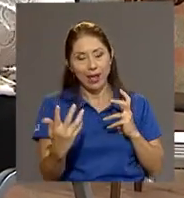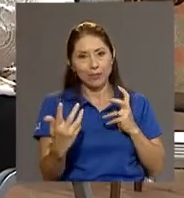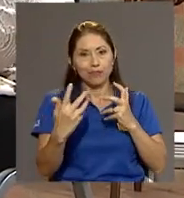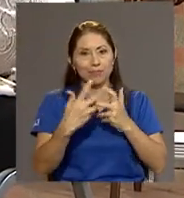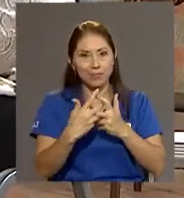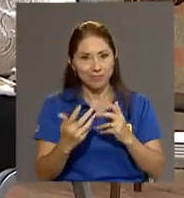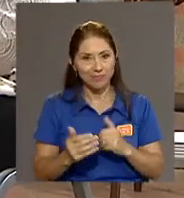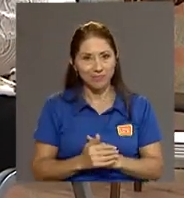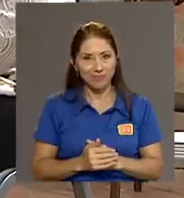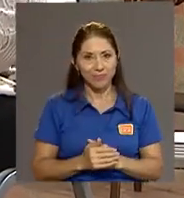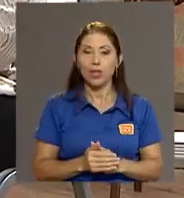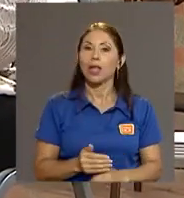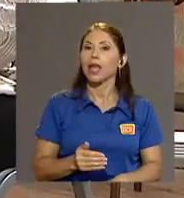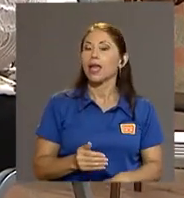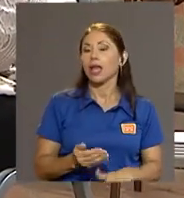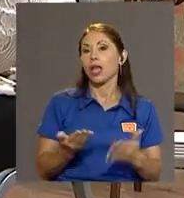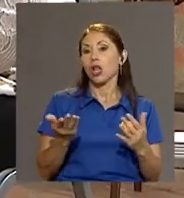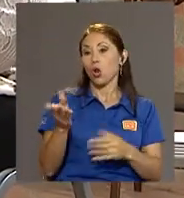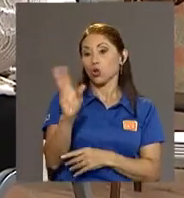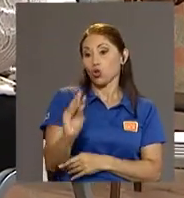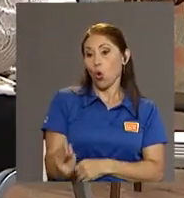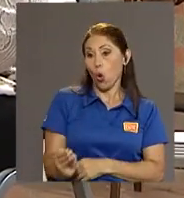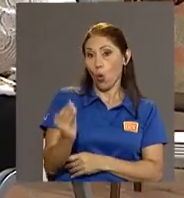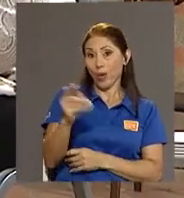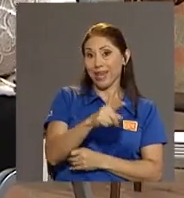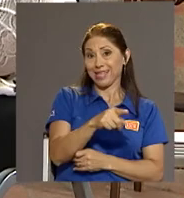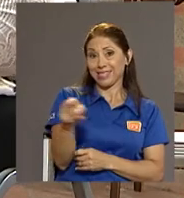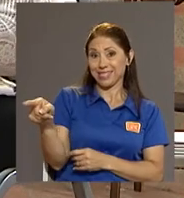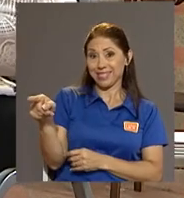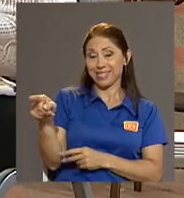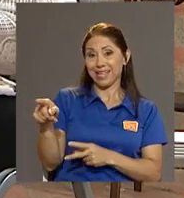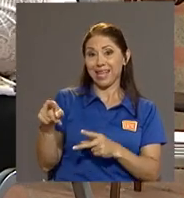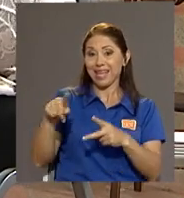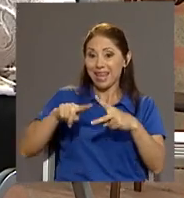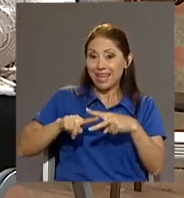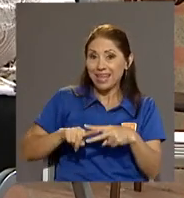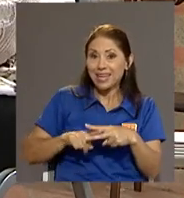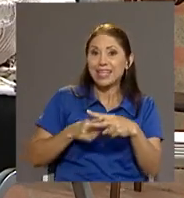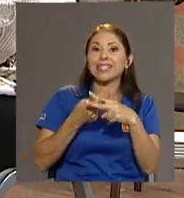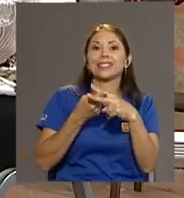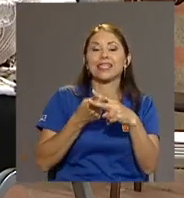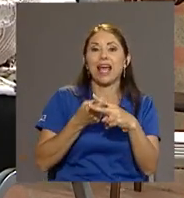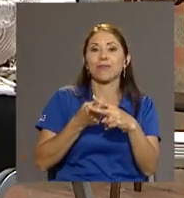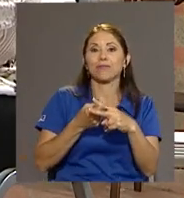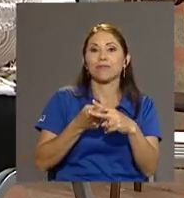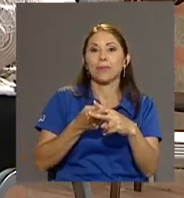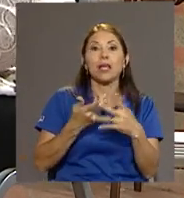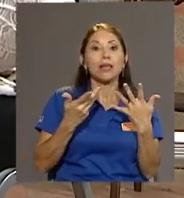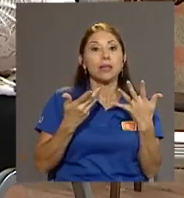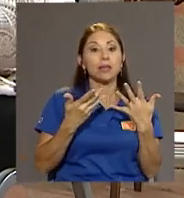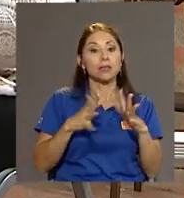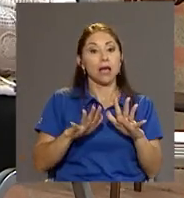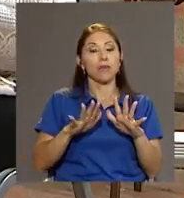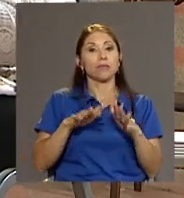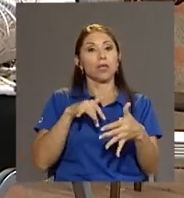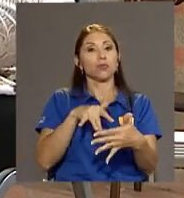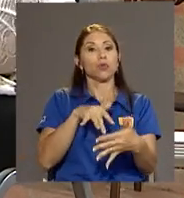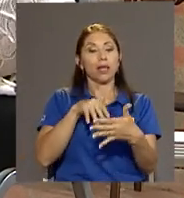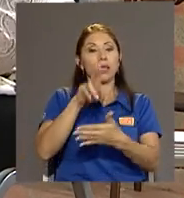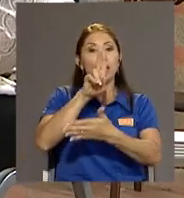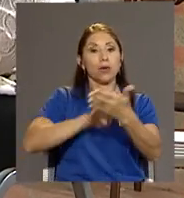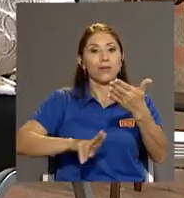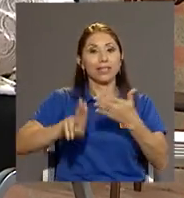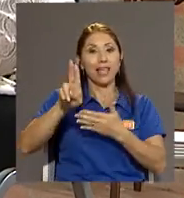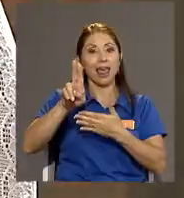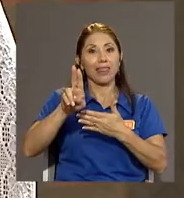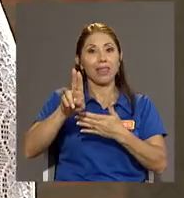Los jóvenes muy tempranamente inician, a los 9 meses de estar en la universidad, inician tempranamente